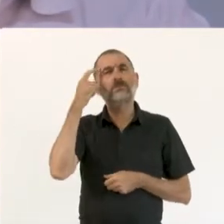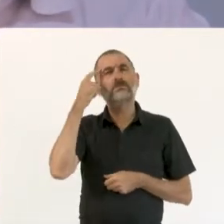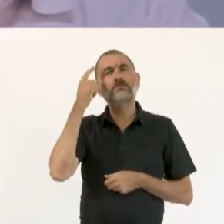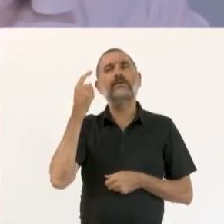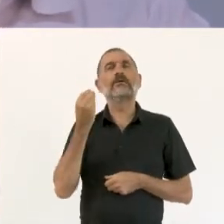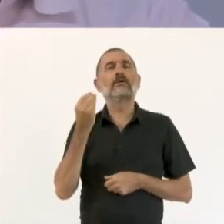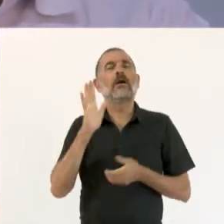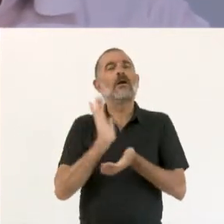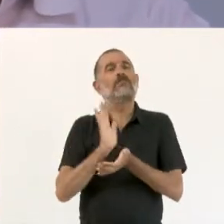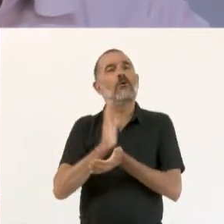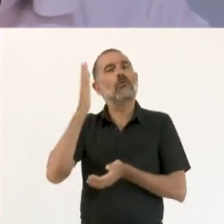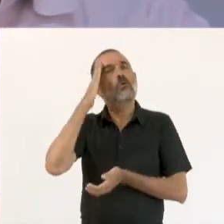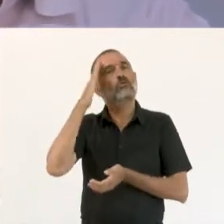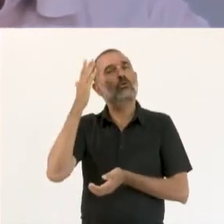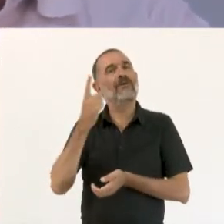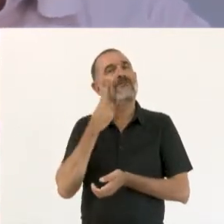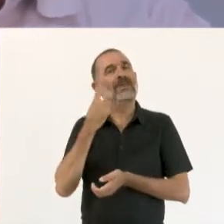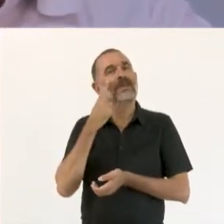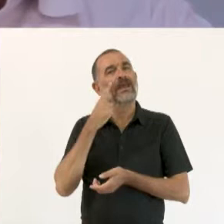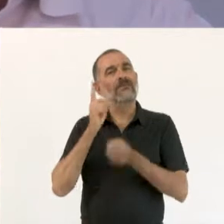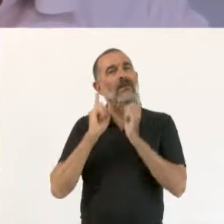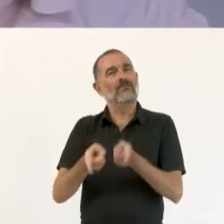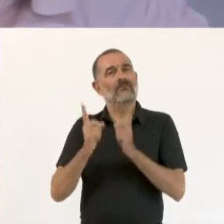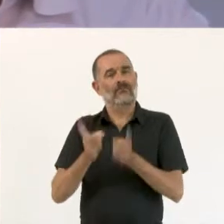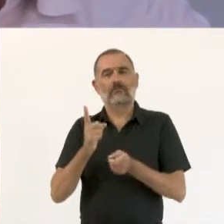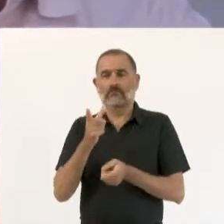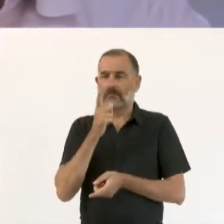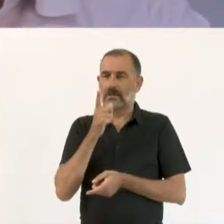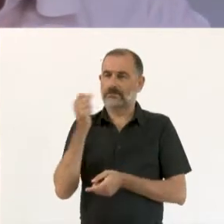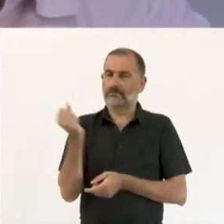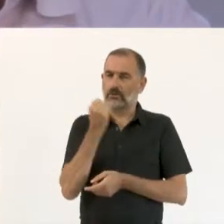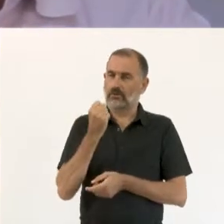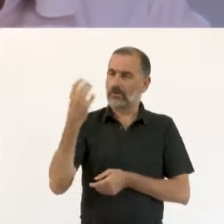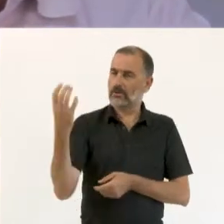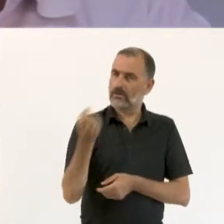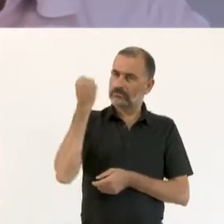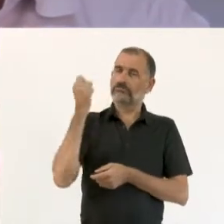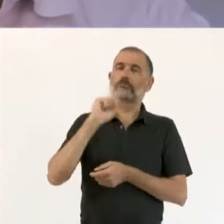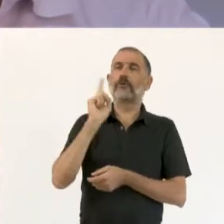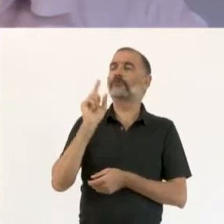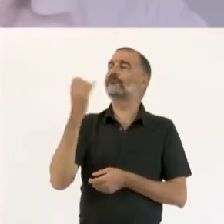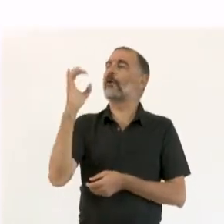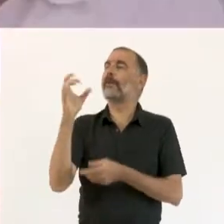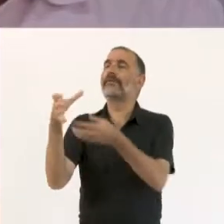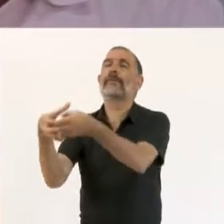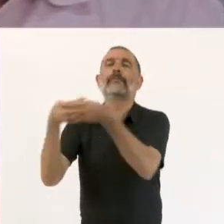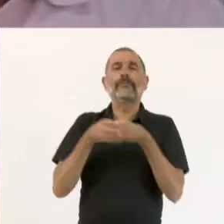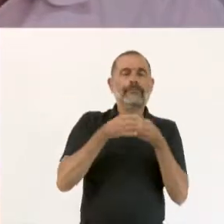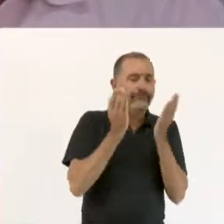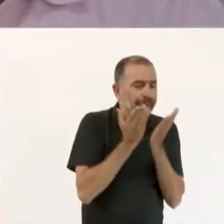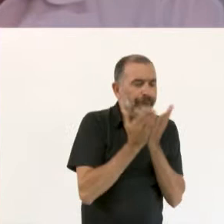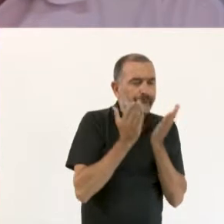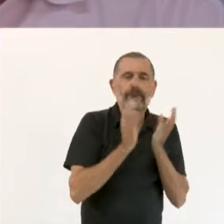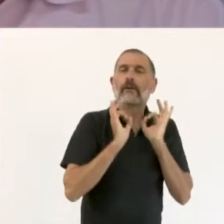y eso para nosotros es algo sumamente importante y va mucho más allá de solamente el estudio de los restos. Dentro